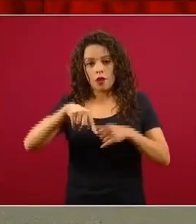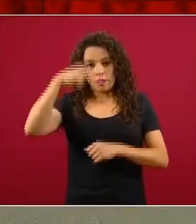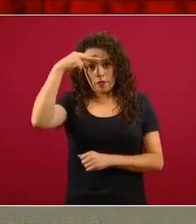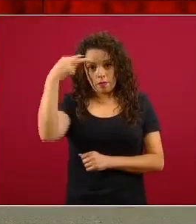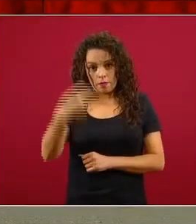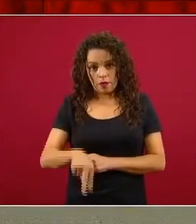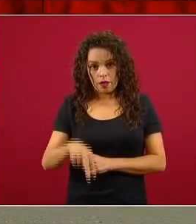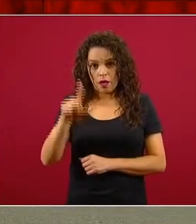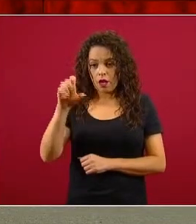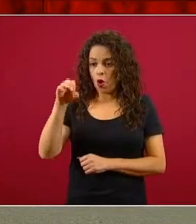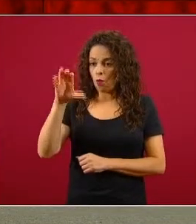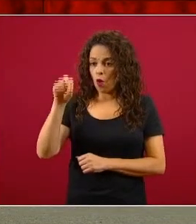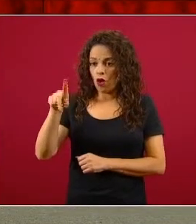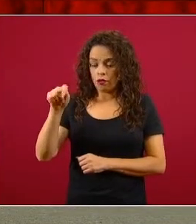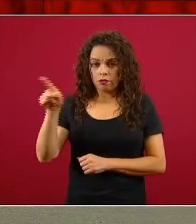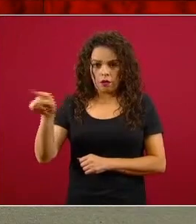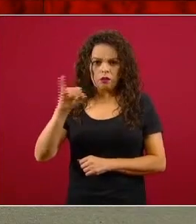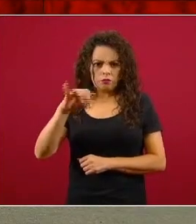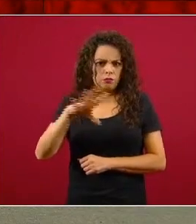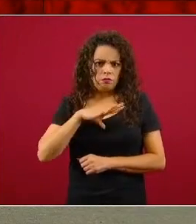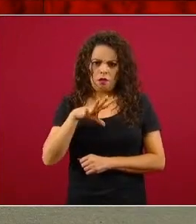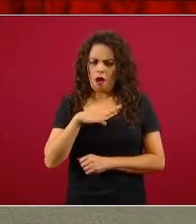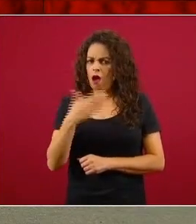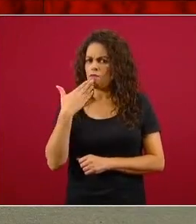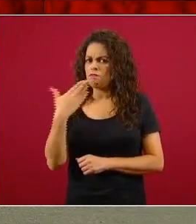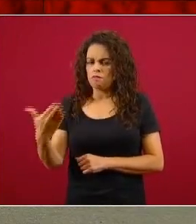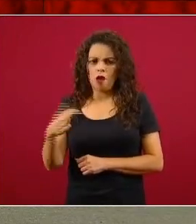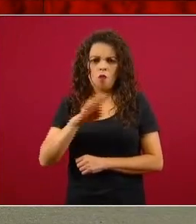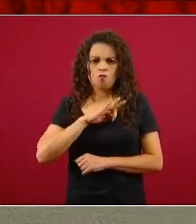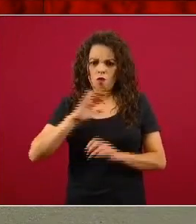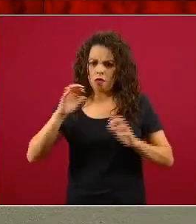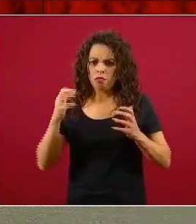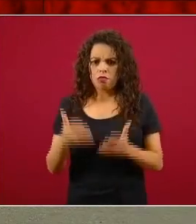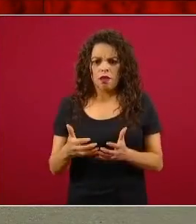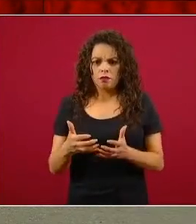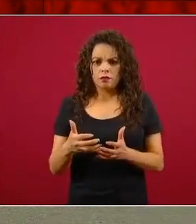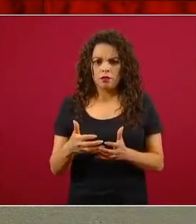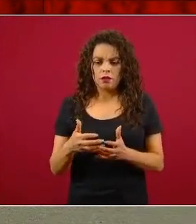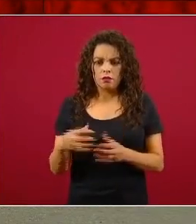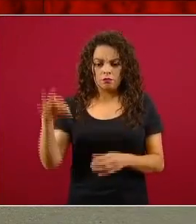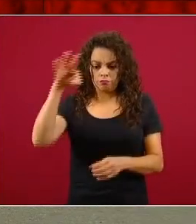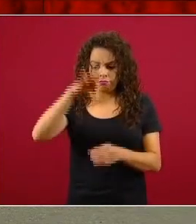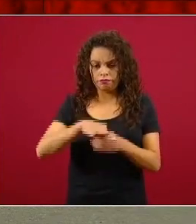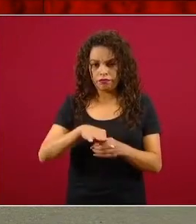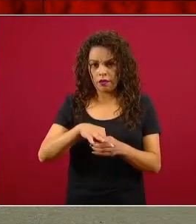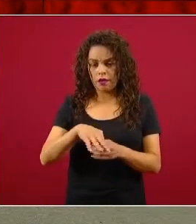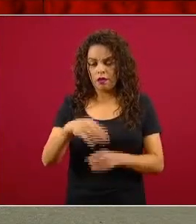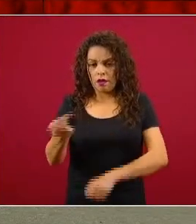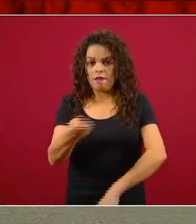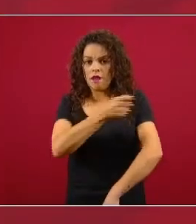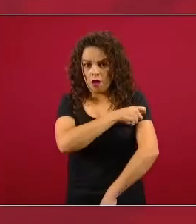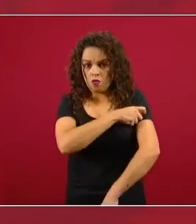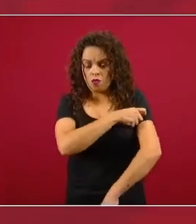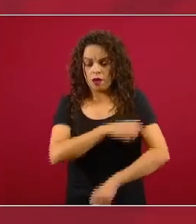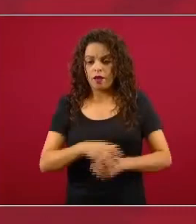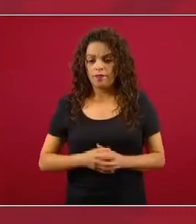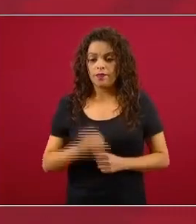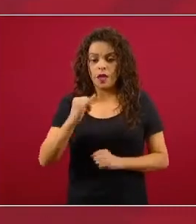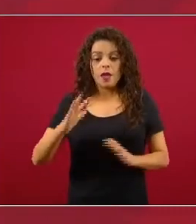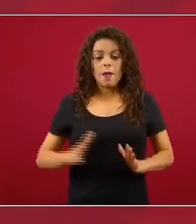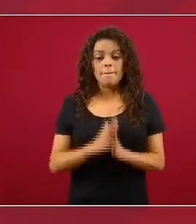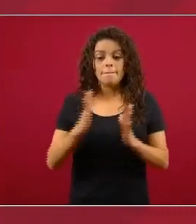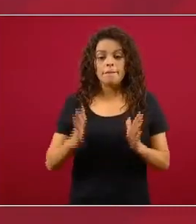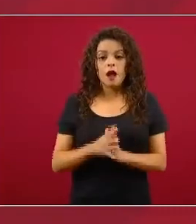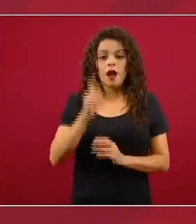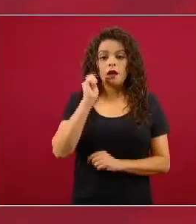Leomont, que tiene la capacidad técnica para envasar la vacuna. Y participa también el